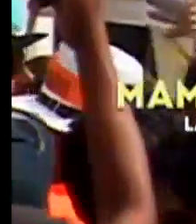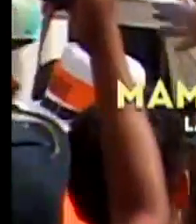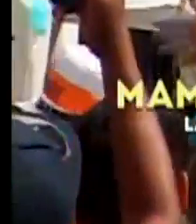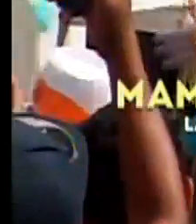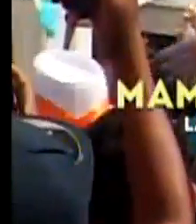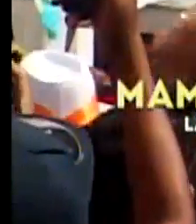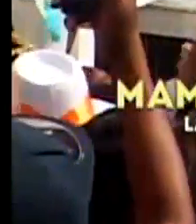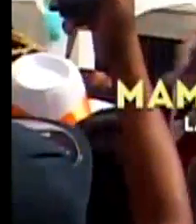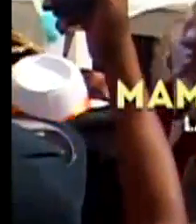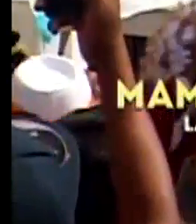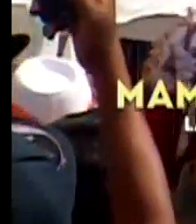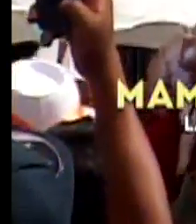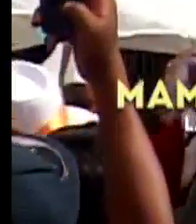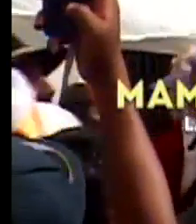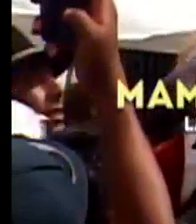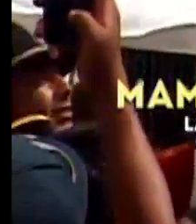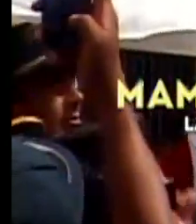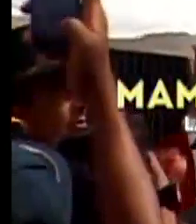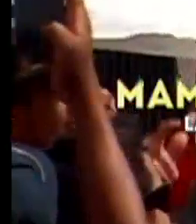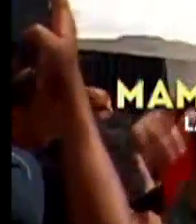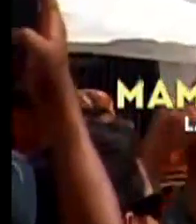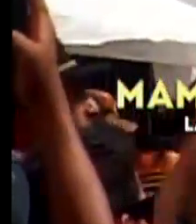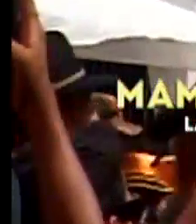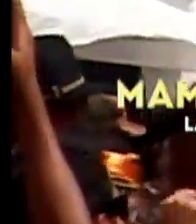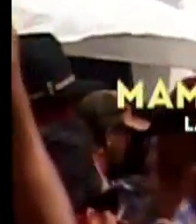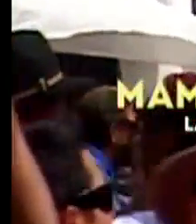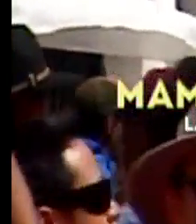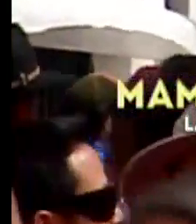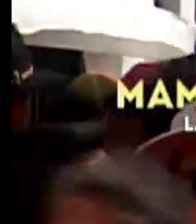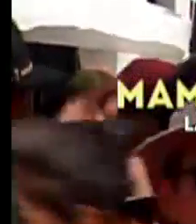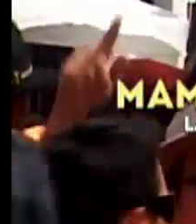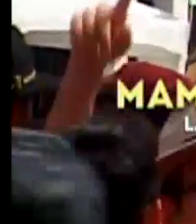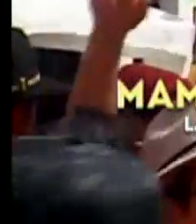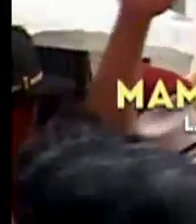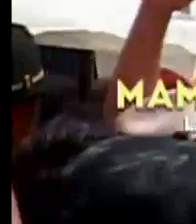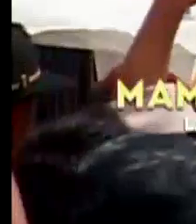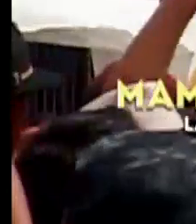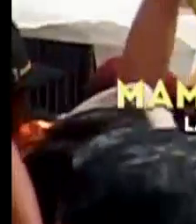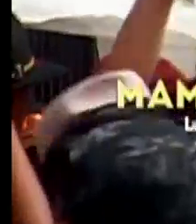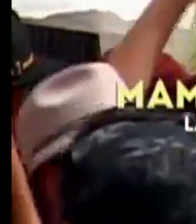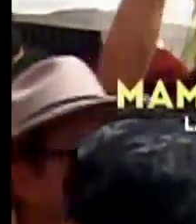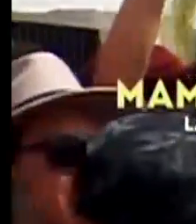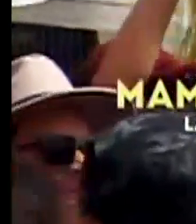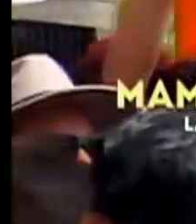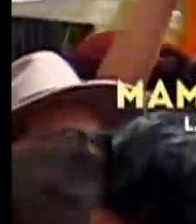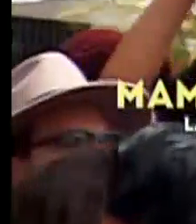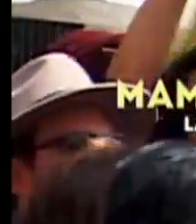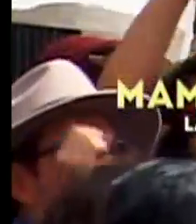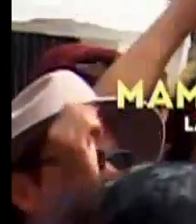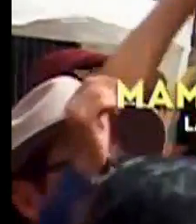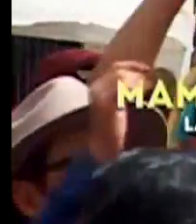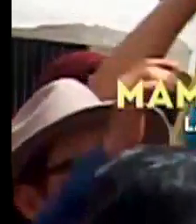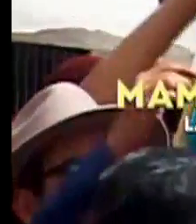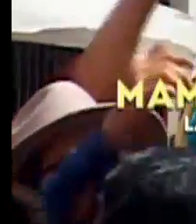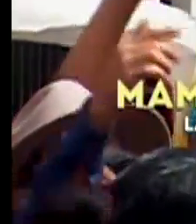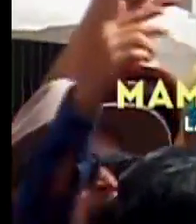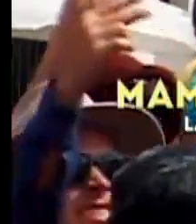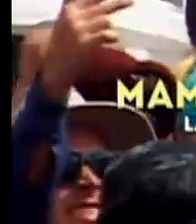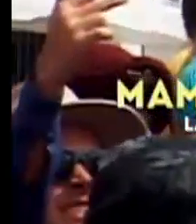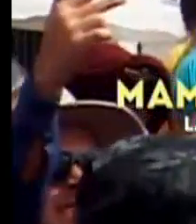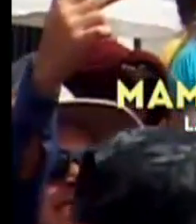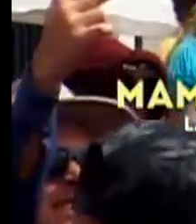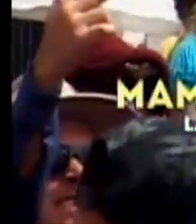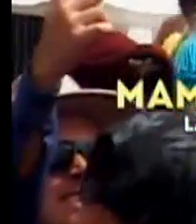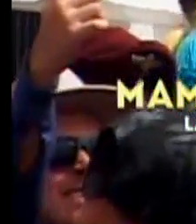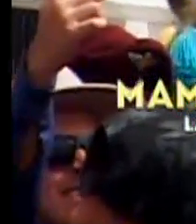detrás. Hay repique de campanas y sonar de camaretas. Todo el pueblo está de fiesta, hoy día